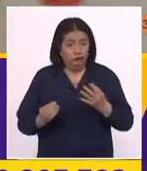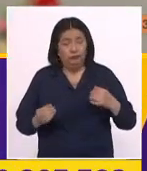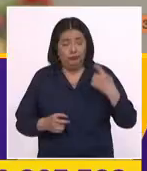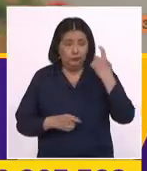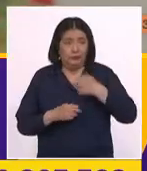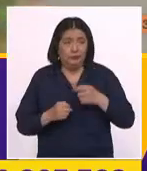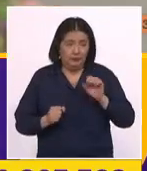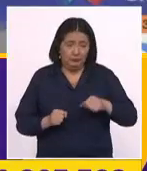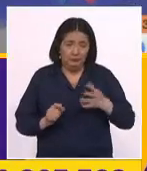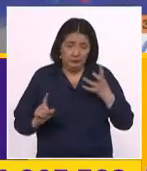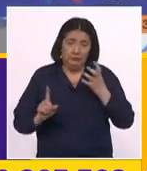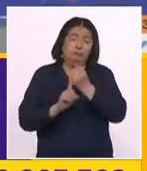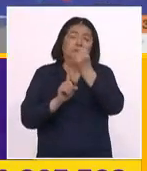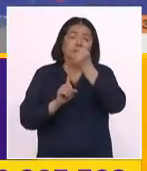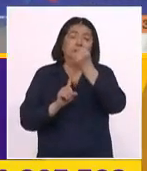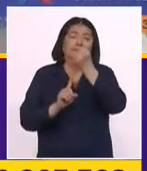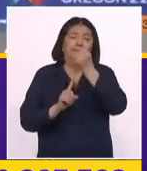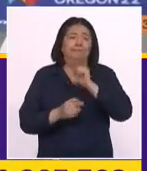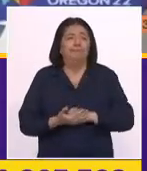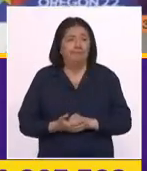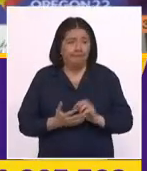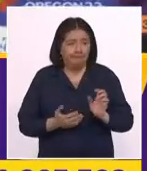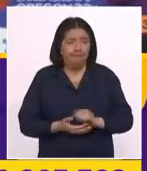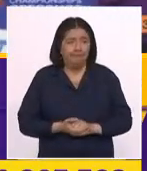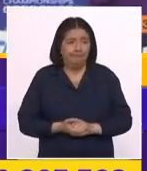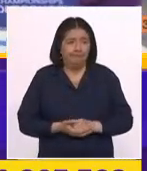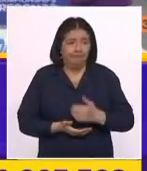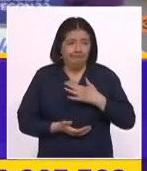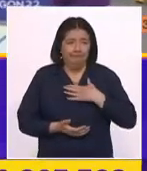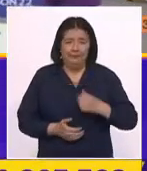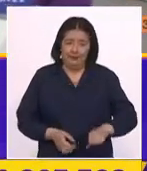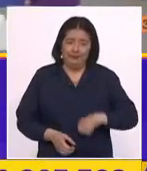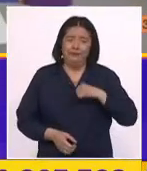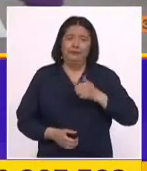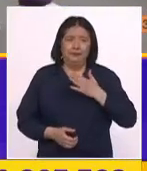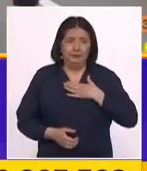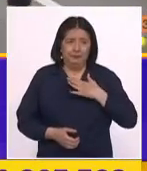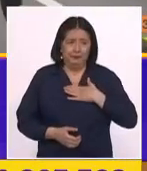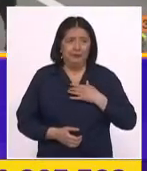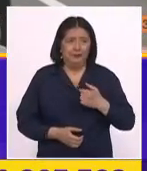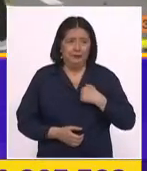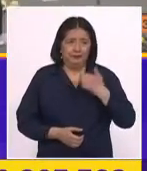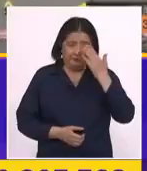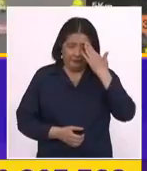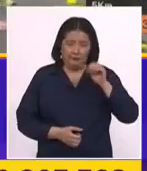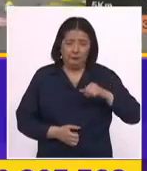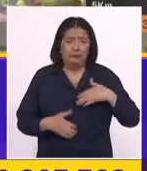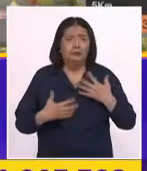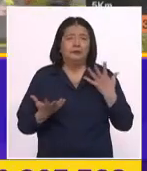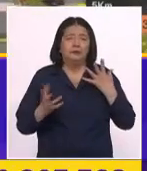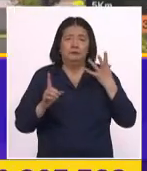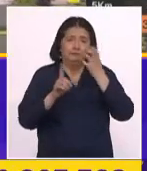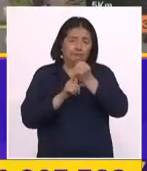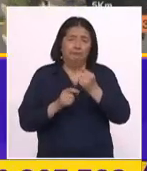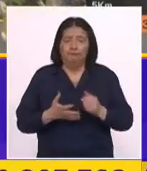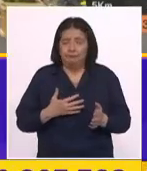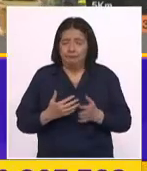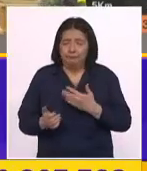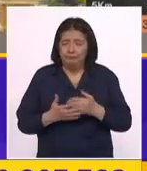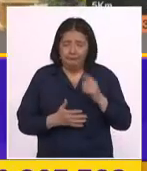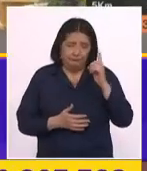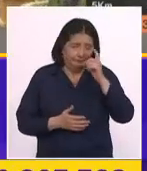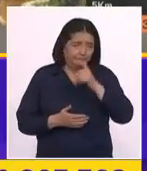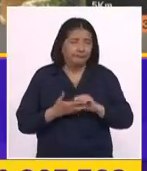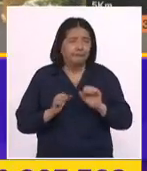y haber logrado ese sueño me pone orgullosa a mí misma, pues no sé que he podido lograrlo a pesar de todo eso y